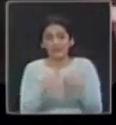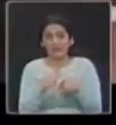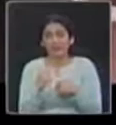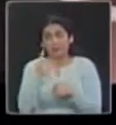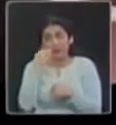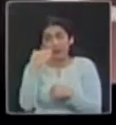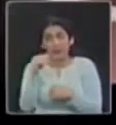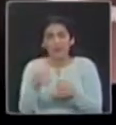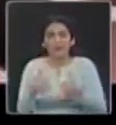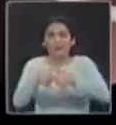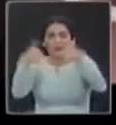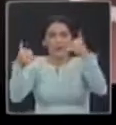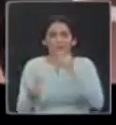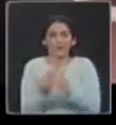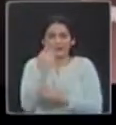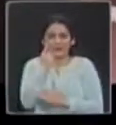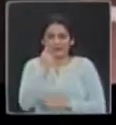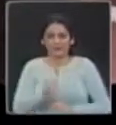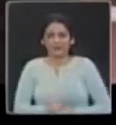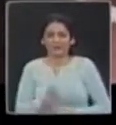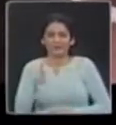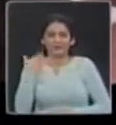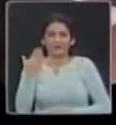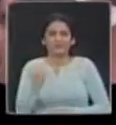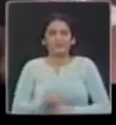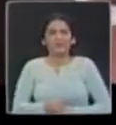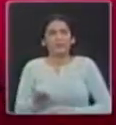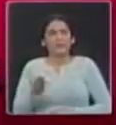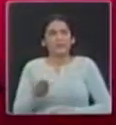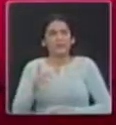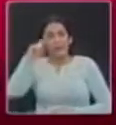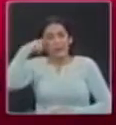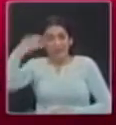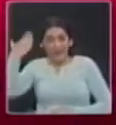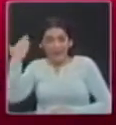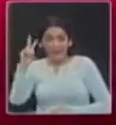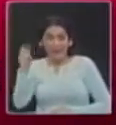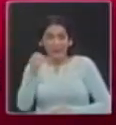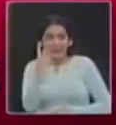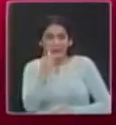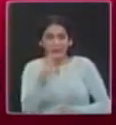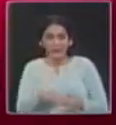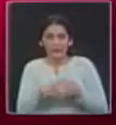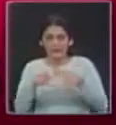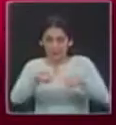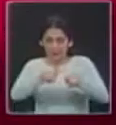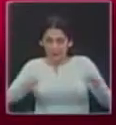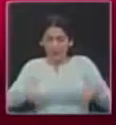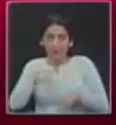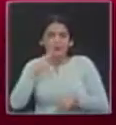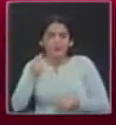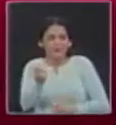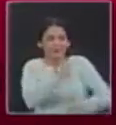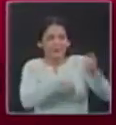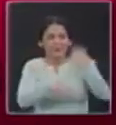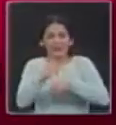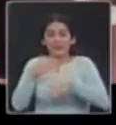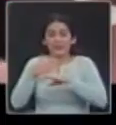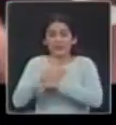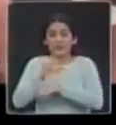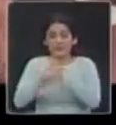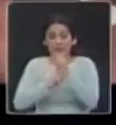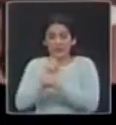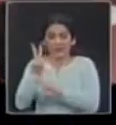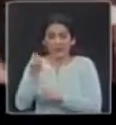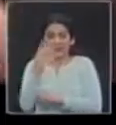2012, inicialmente vendiendo tortas y cupcakes para fiestas, por eso el nombre Bacon Party, pero en el 2015 trajimos una nueva línea que son los Mason Jars. Y